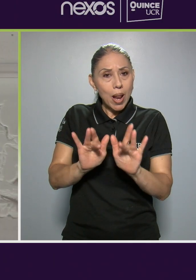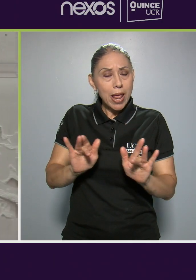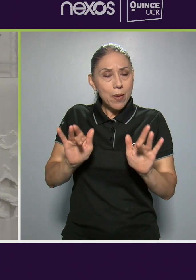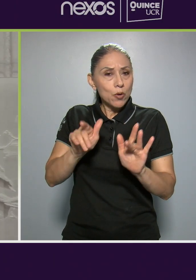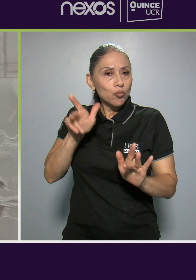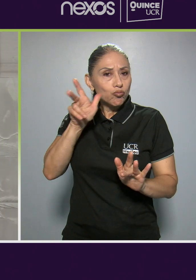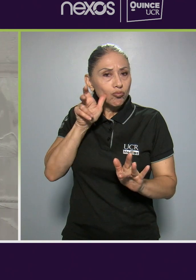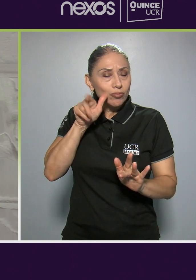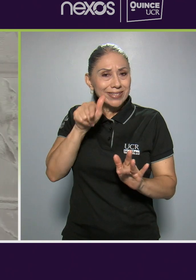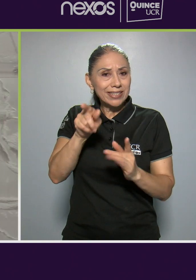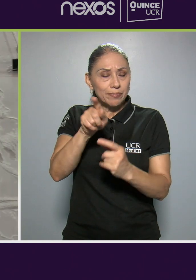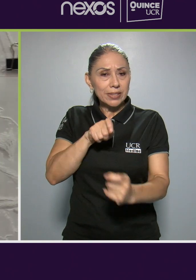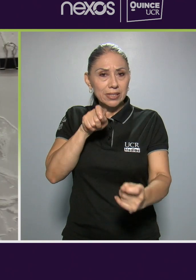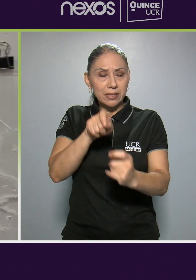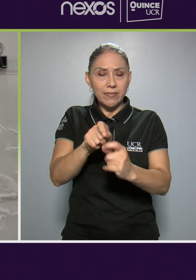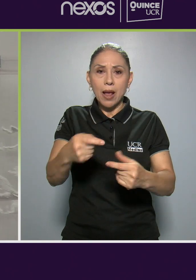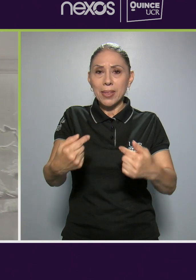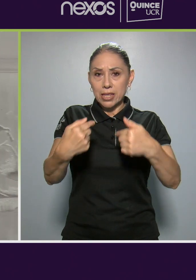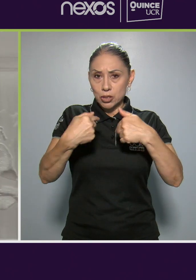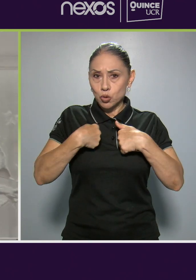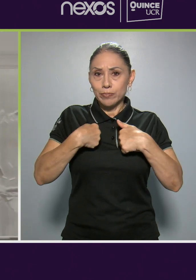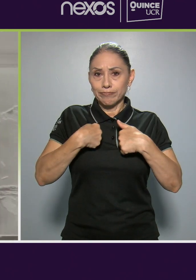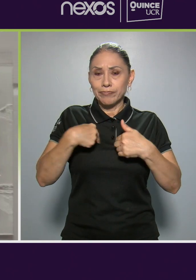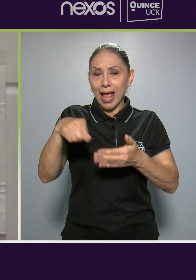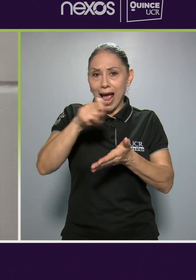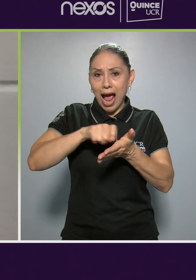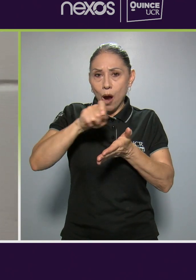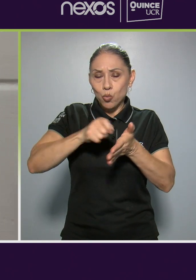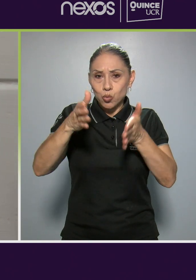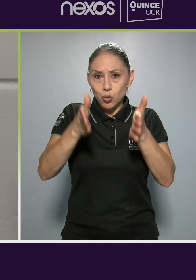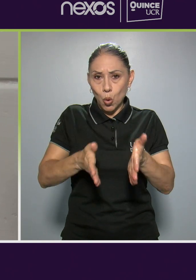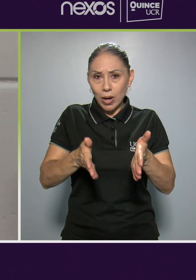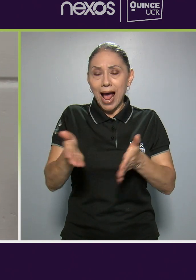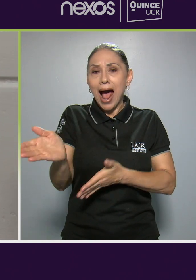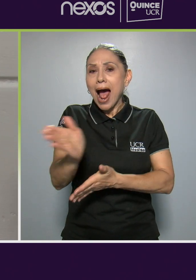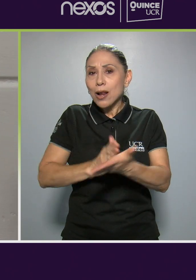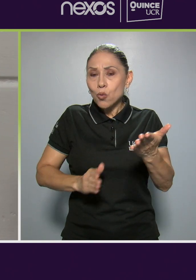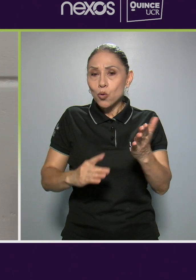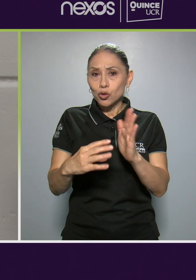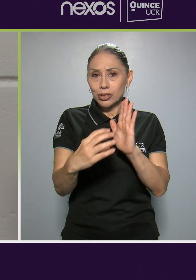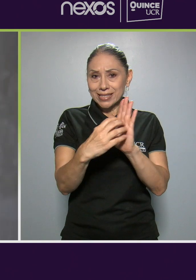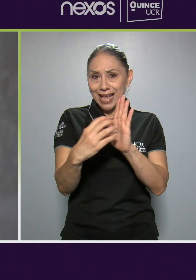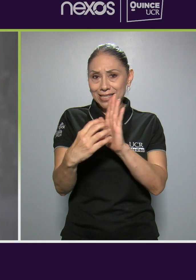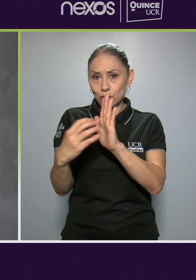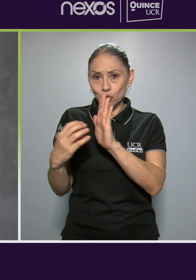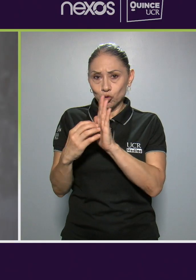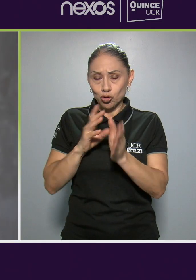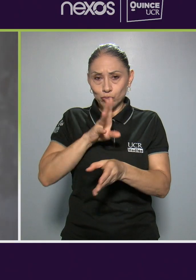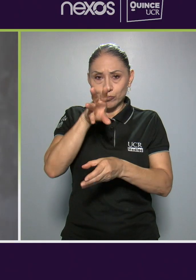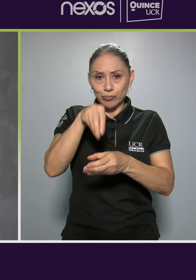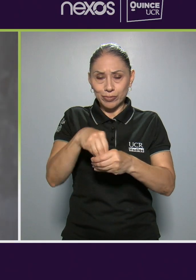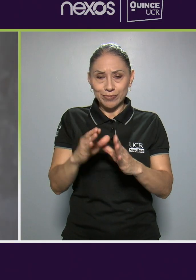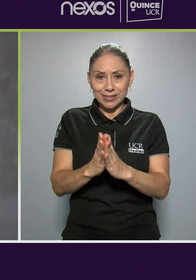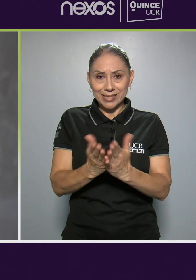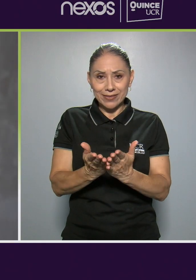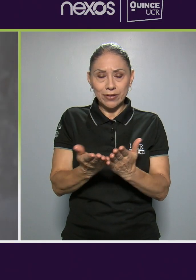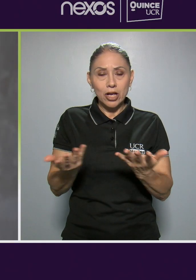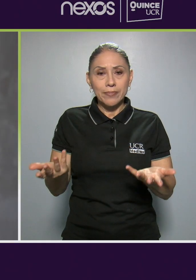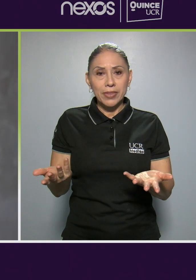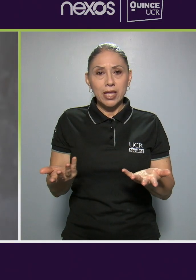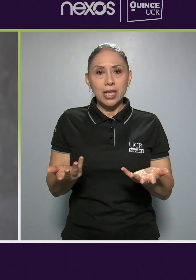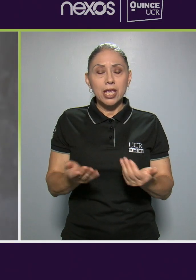yo soy autora de algunos de los textos que están en el contenido del libro